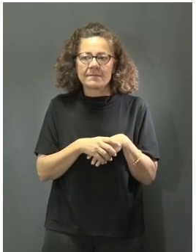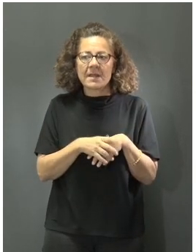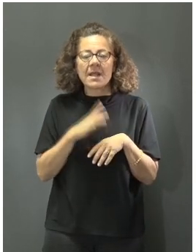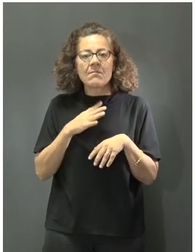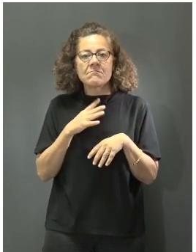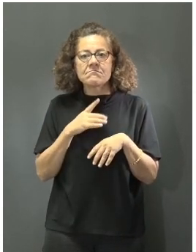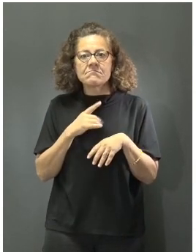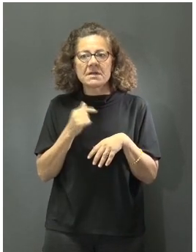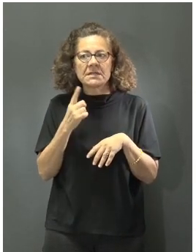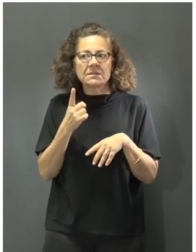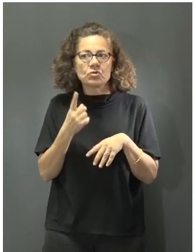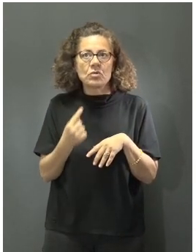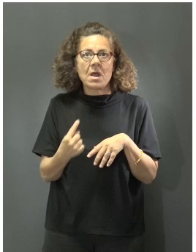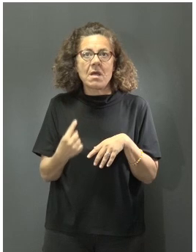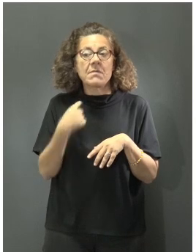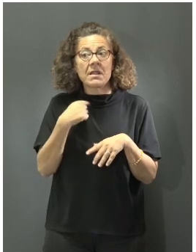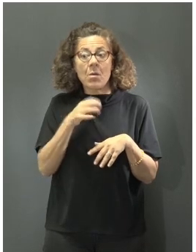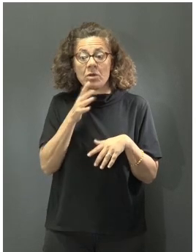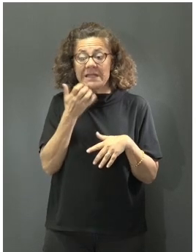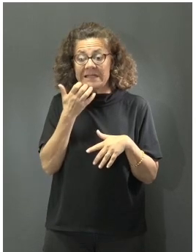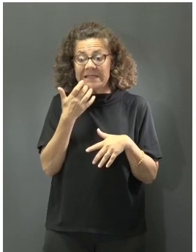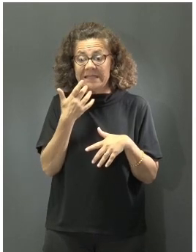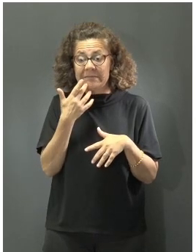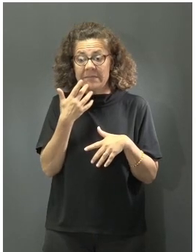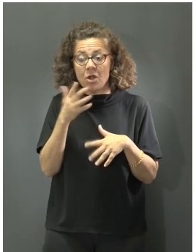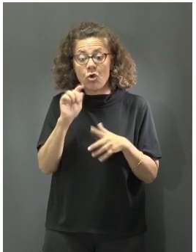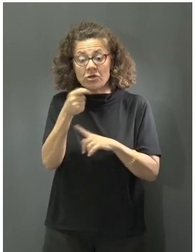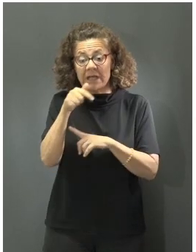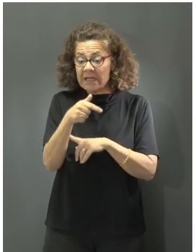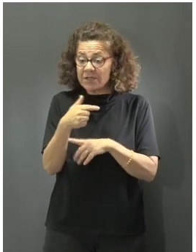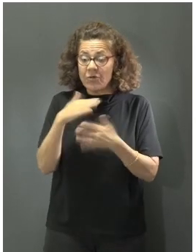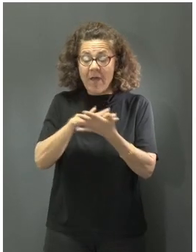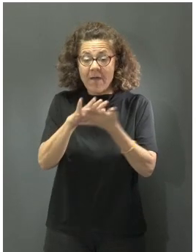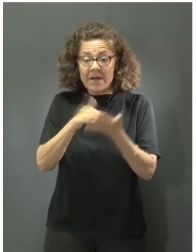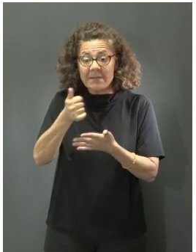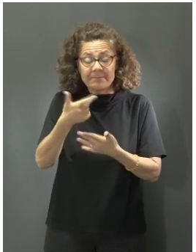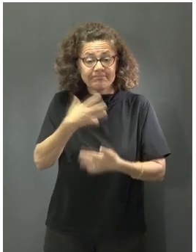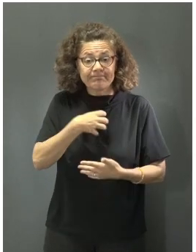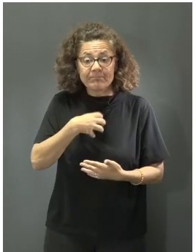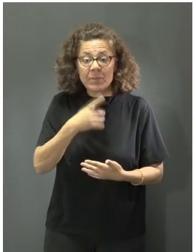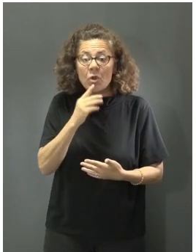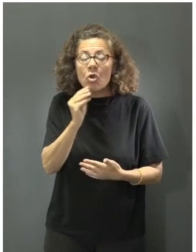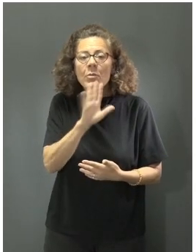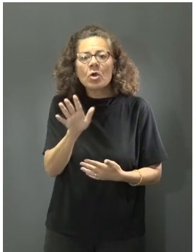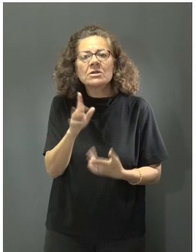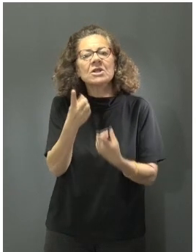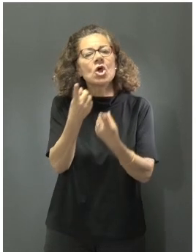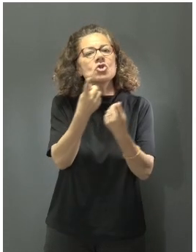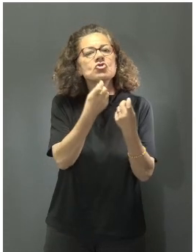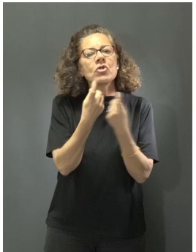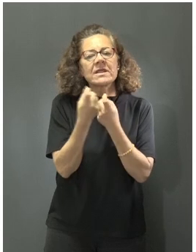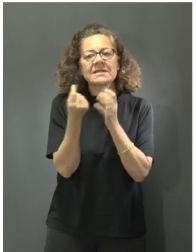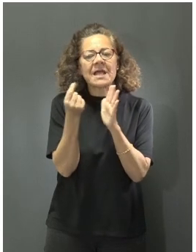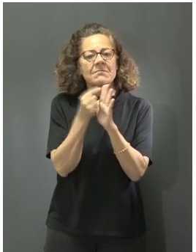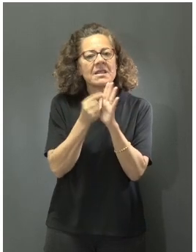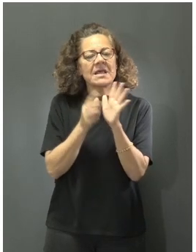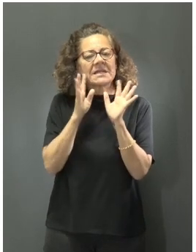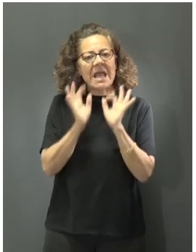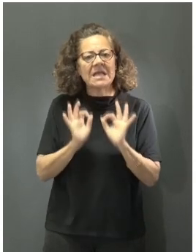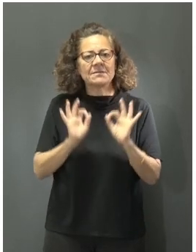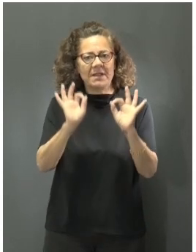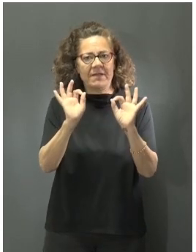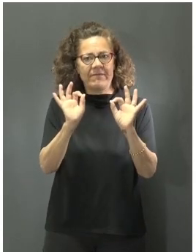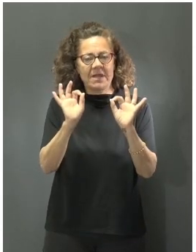experimentaríamos una pérdida porque no tendríamos de qué hablar, pero creo que lo ideal es no necesitar medidas específicas,